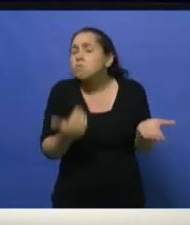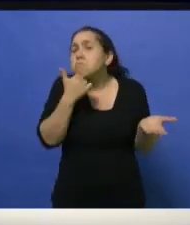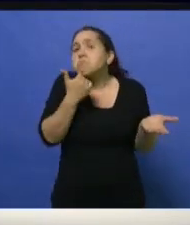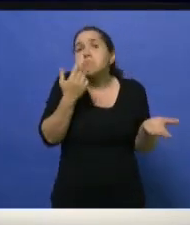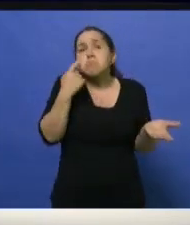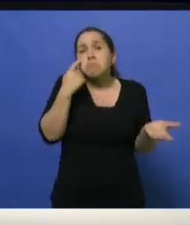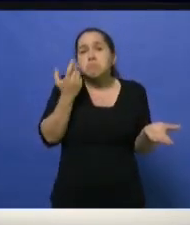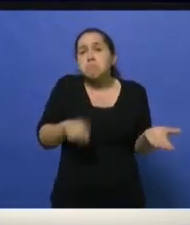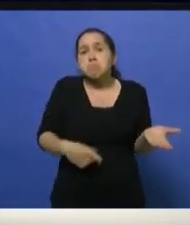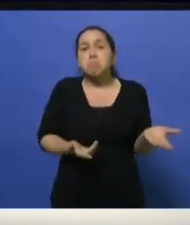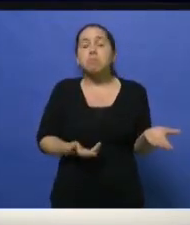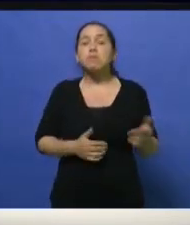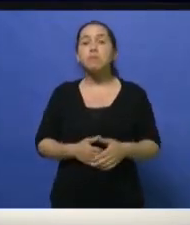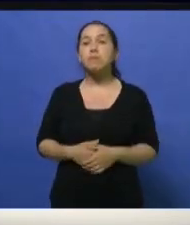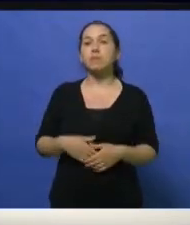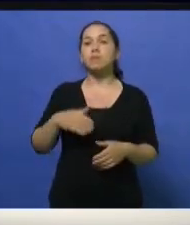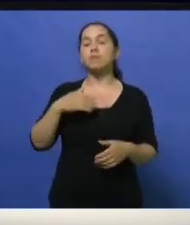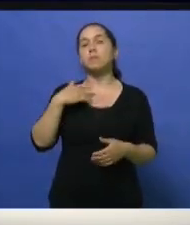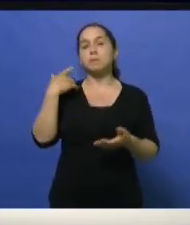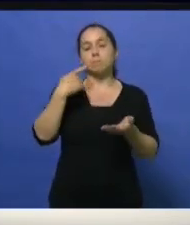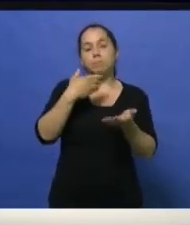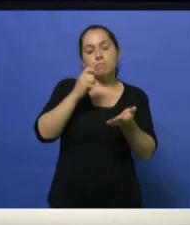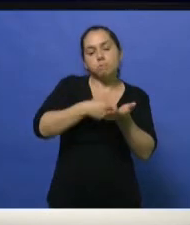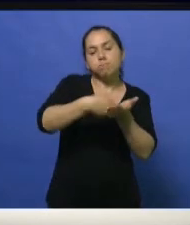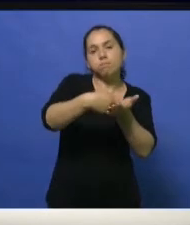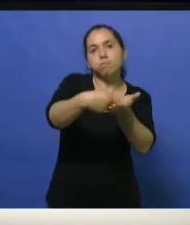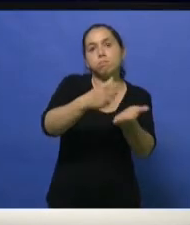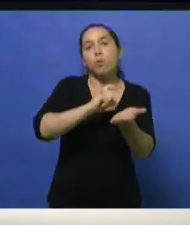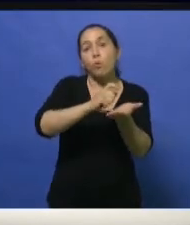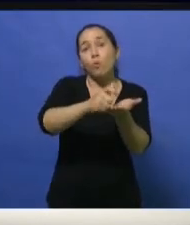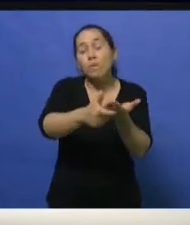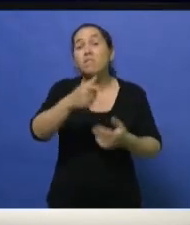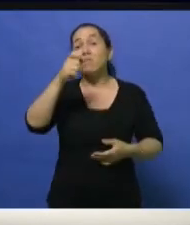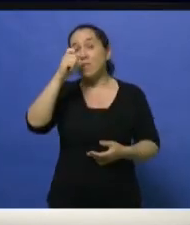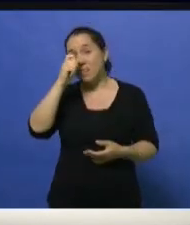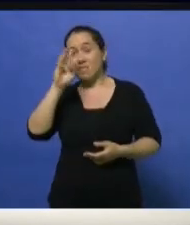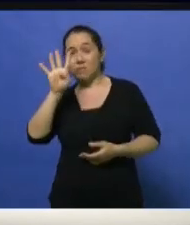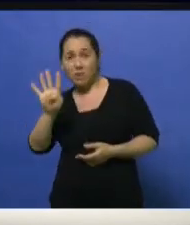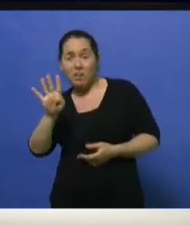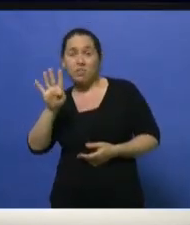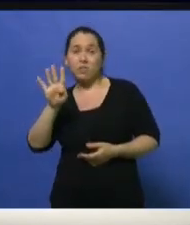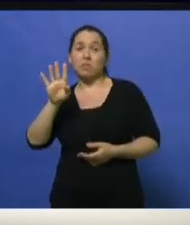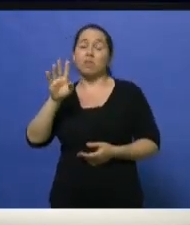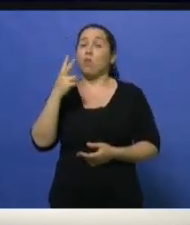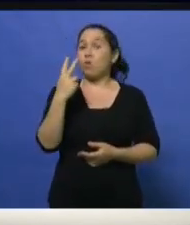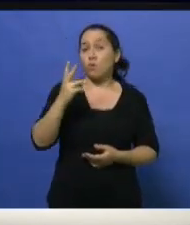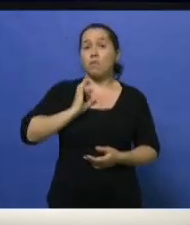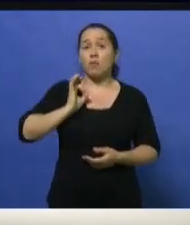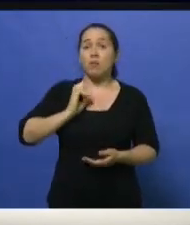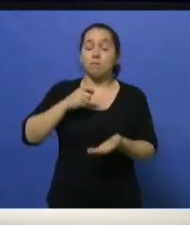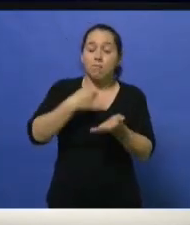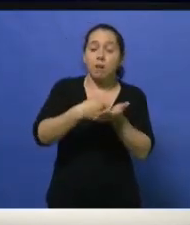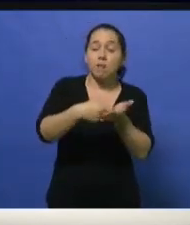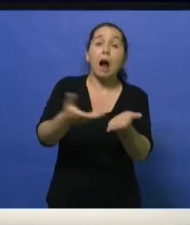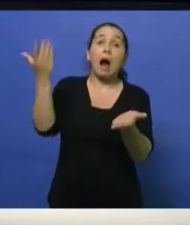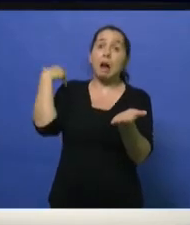que estás endeudado en 24 cuotas, 2 años vas a estar pagando por algo que ya pagaste, porque hay una situación retroactiva en